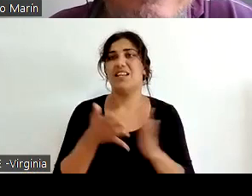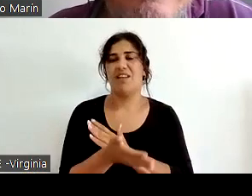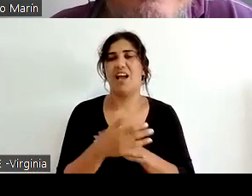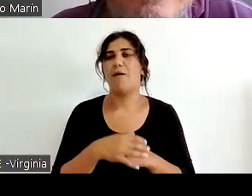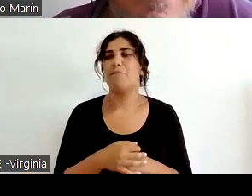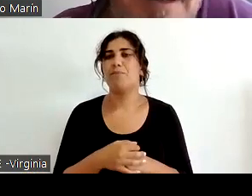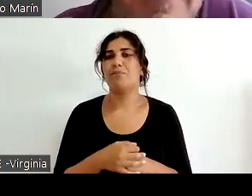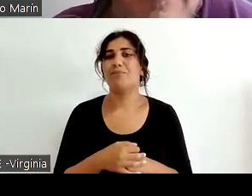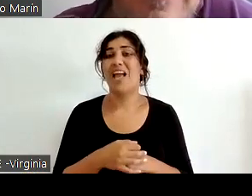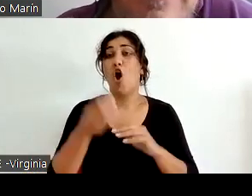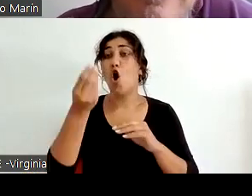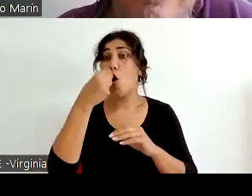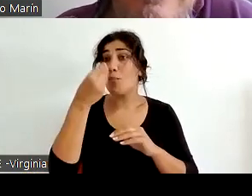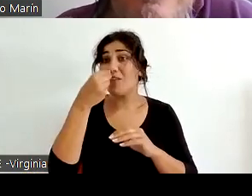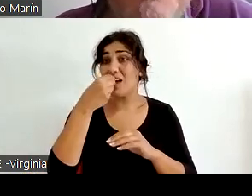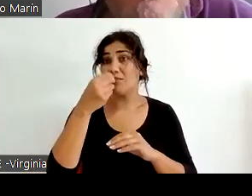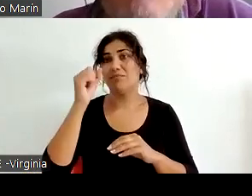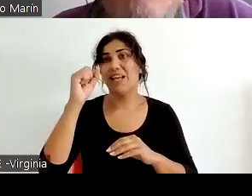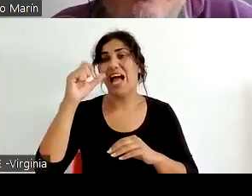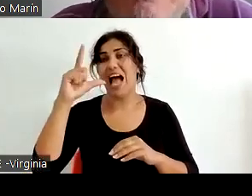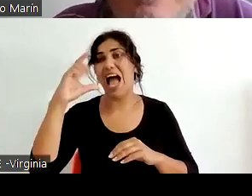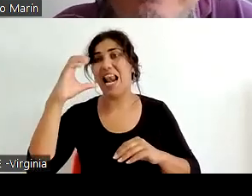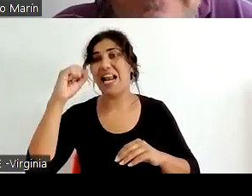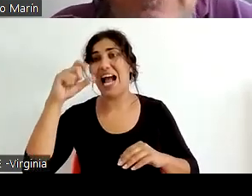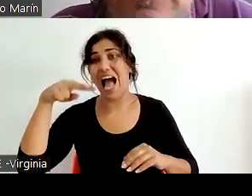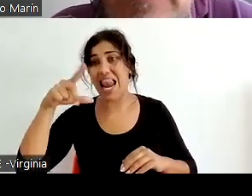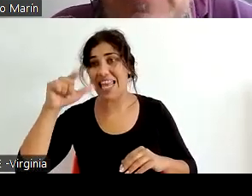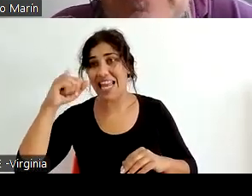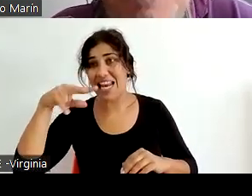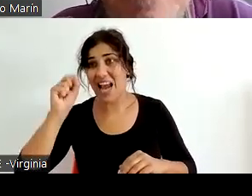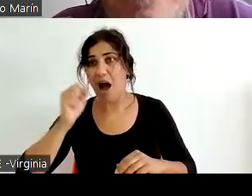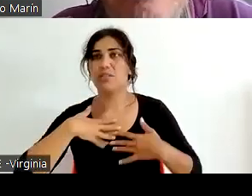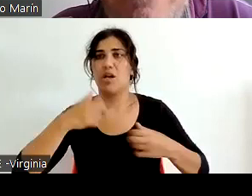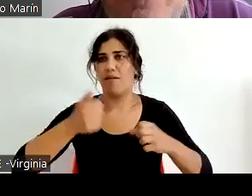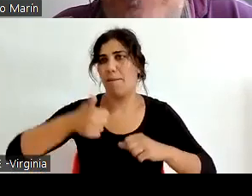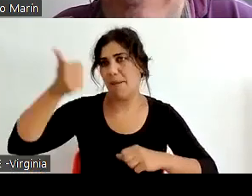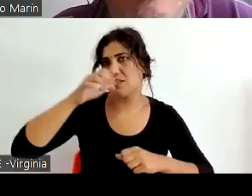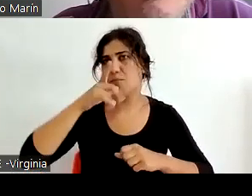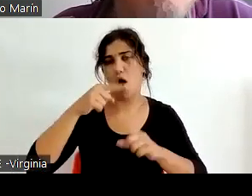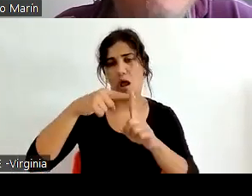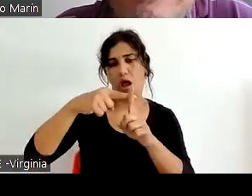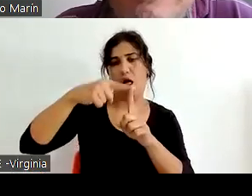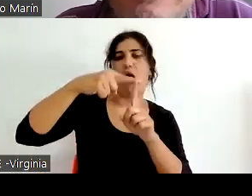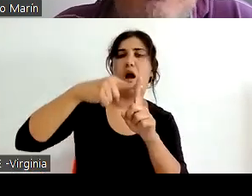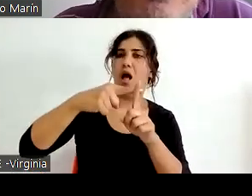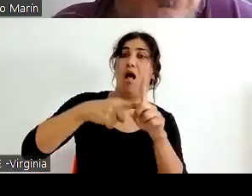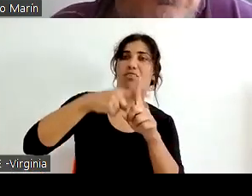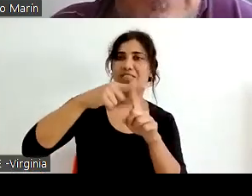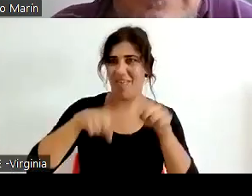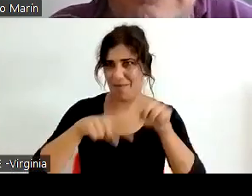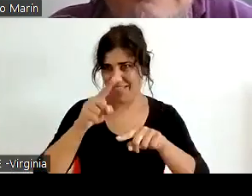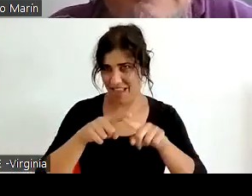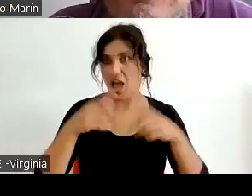la dietética, que parece que es la opción más saludable, por encima de la acidosis relativa. Por lo